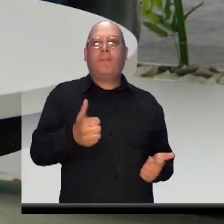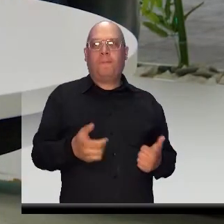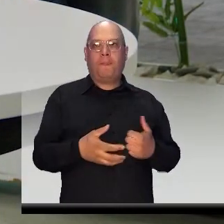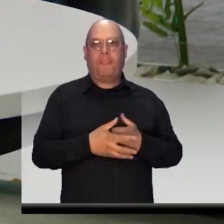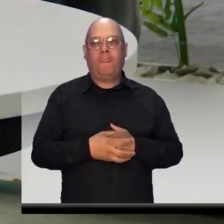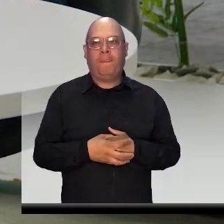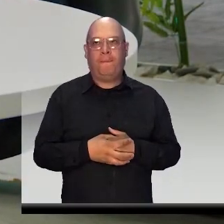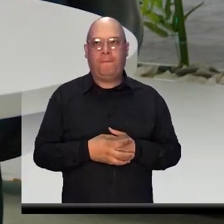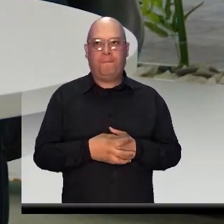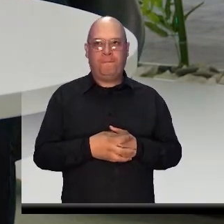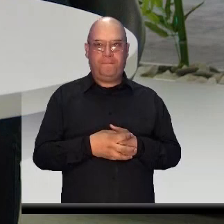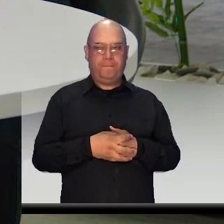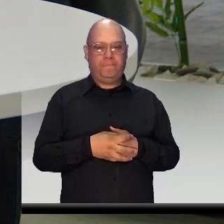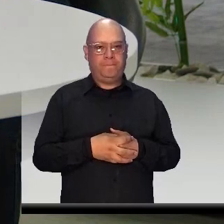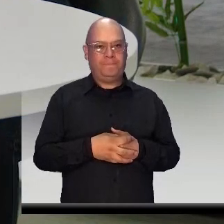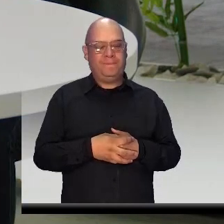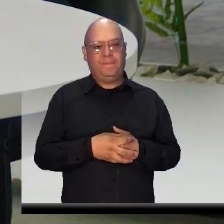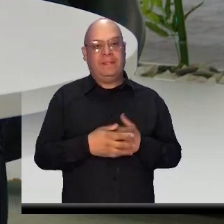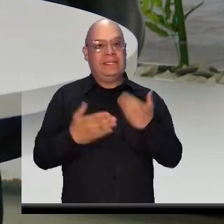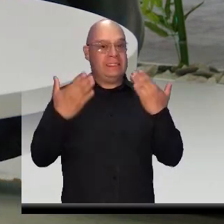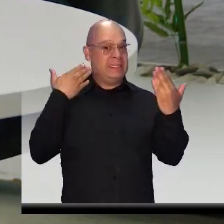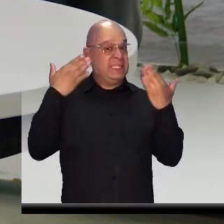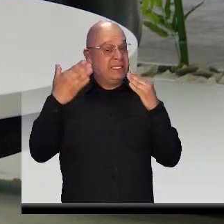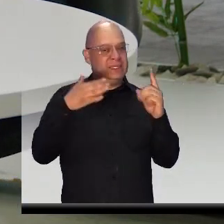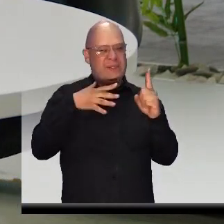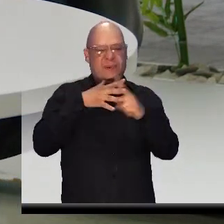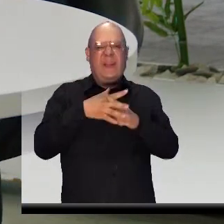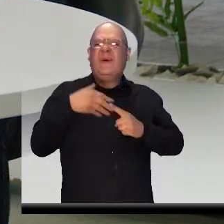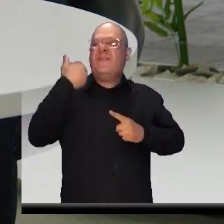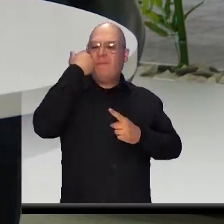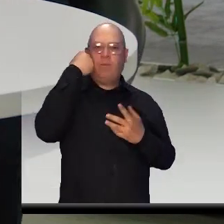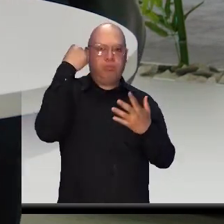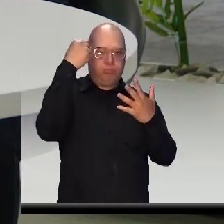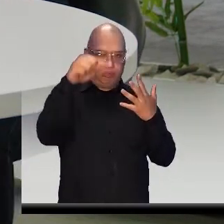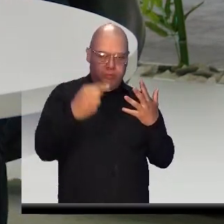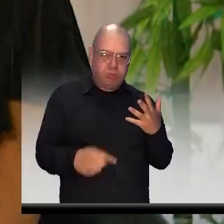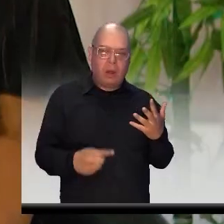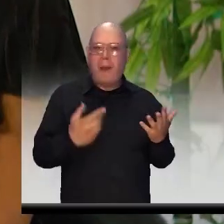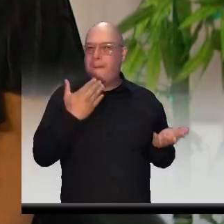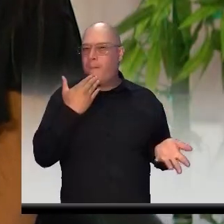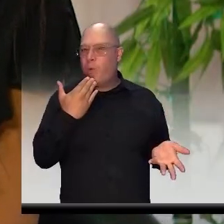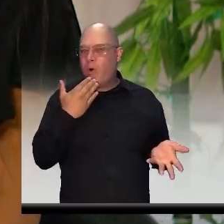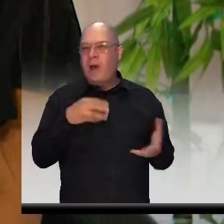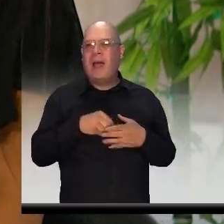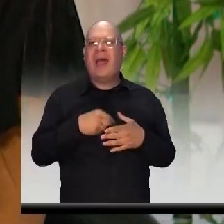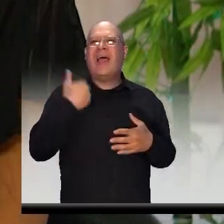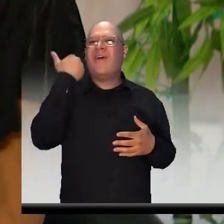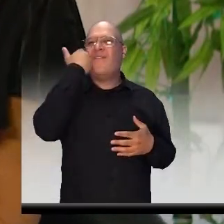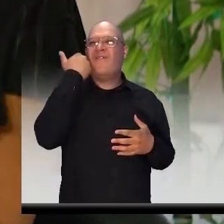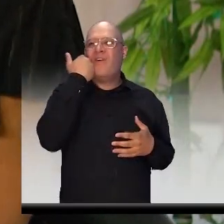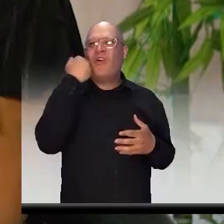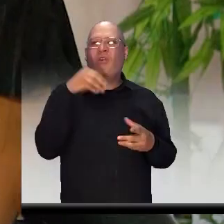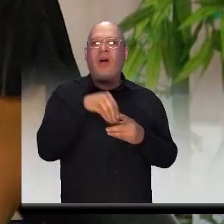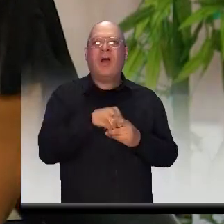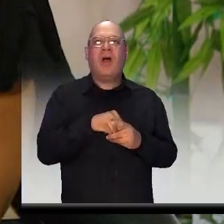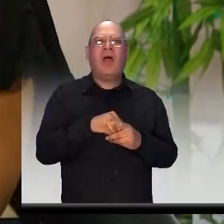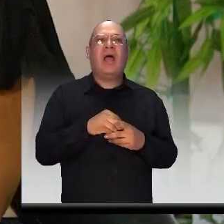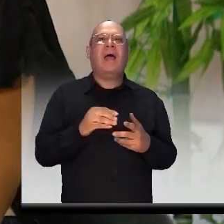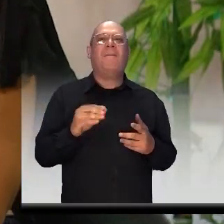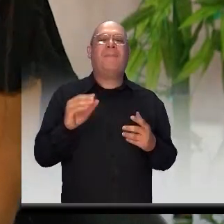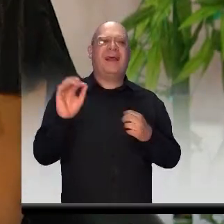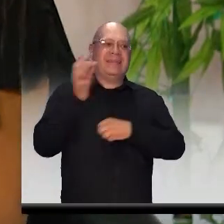de salud pública, el cambio climático está asociado a muchas enfermedades. Por ejemplo, lo que tiene que ver con las enfermedades transmitidas por vectores, como es el dengue, el